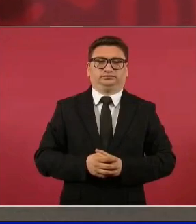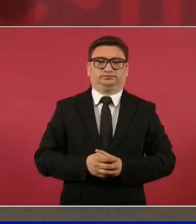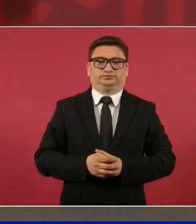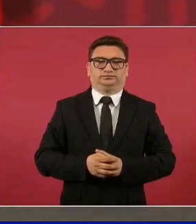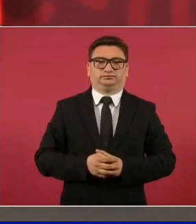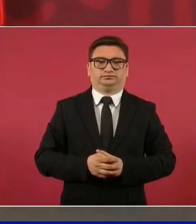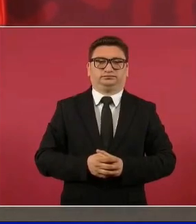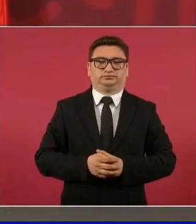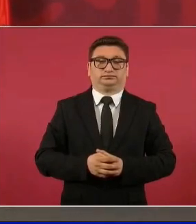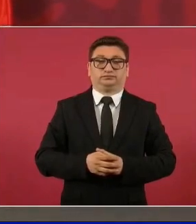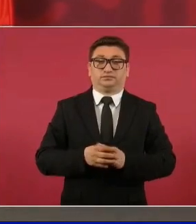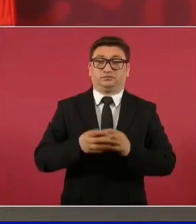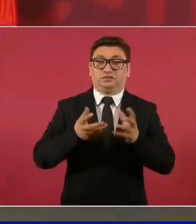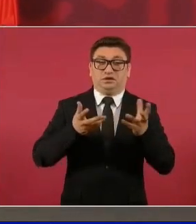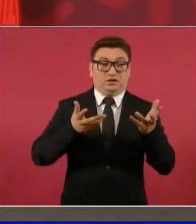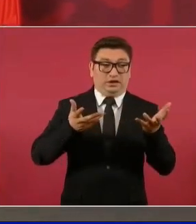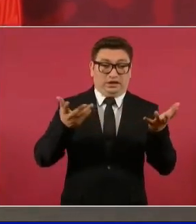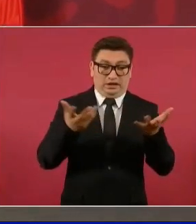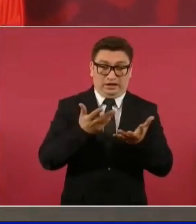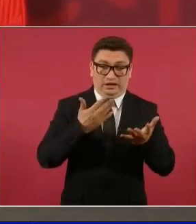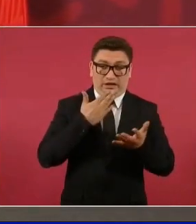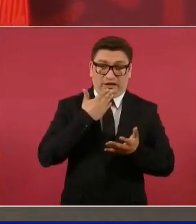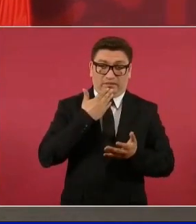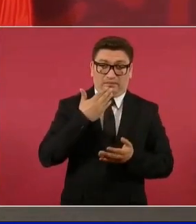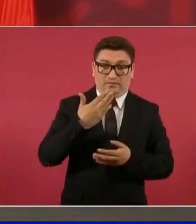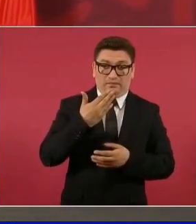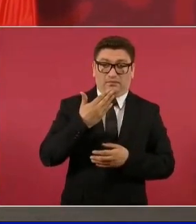haz el bien sin mirar a quién.